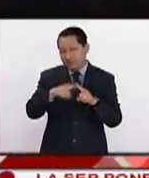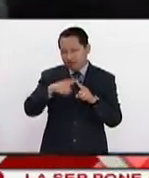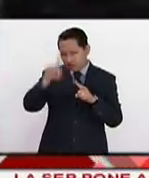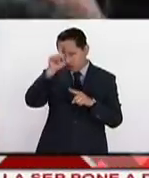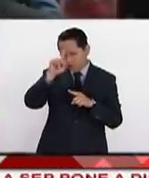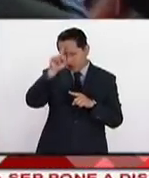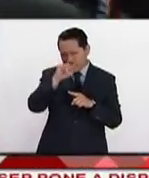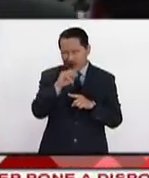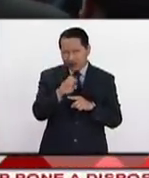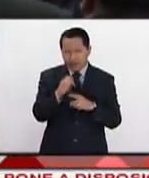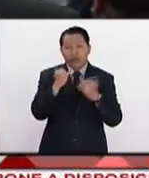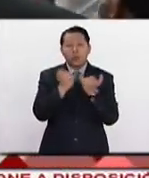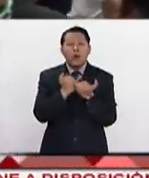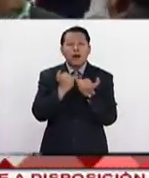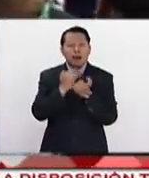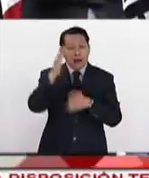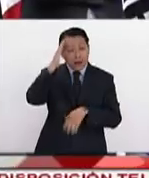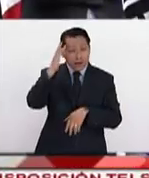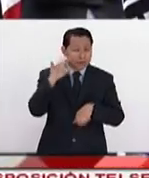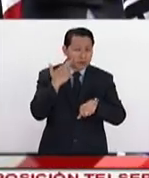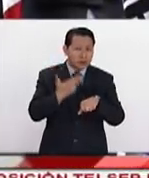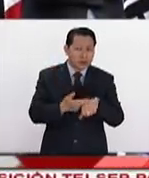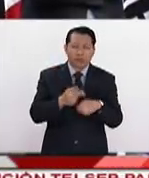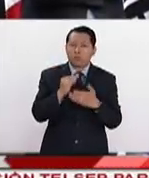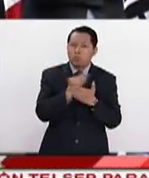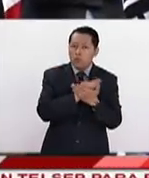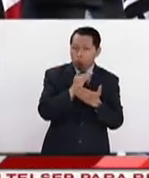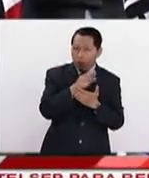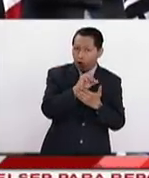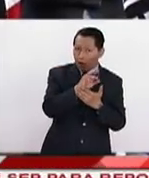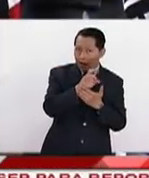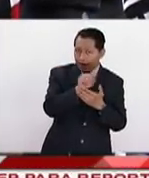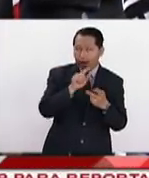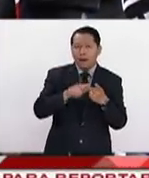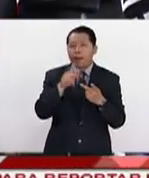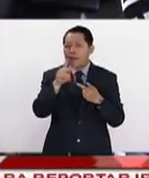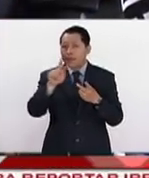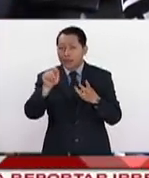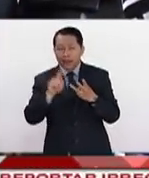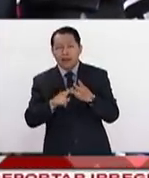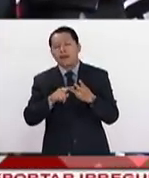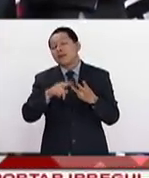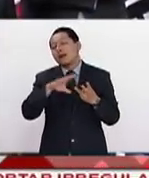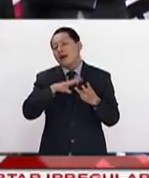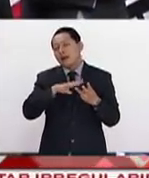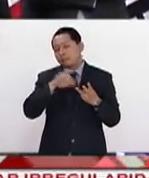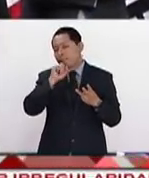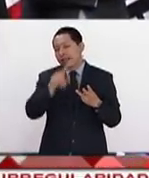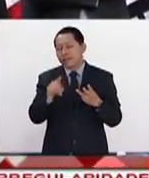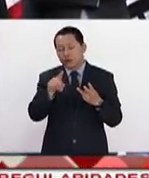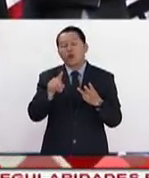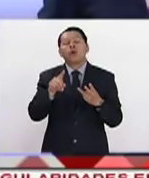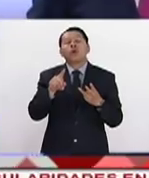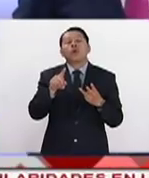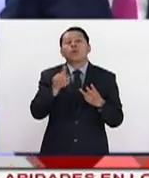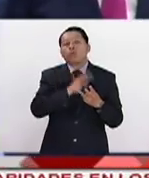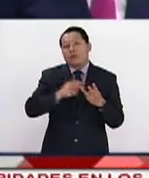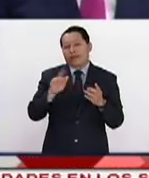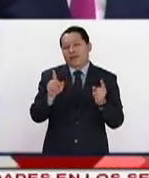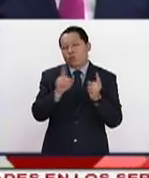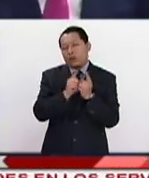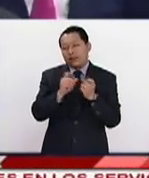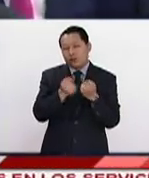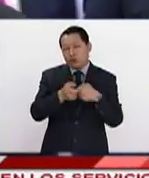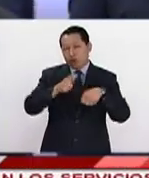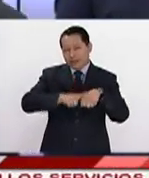así como de los dirigentes nacionales tanto de Morena, Partido del Trabajo y Partido Encuentro Social. López Obrador reiteró sus propuestas